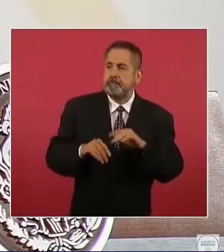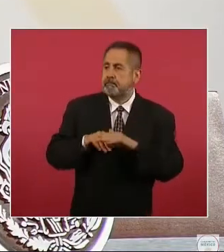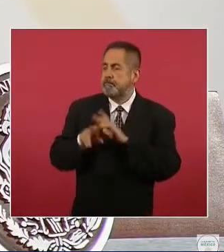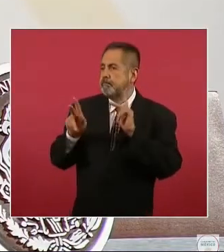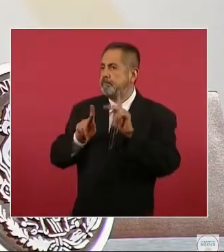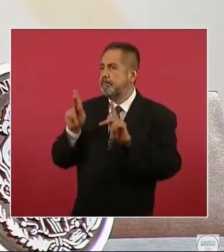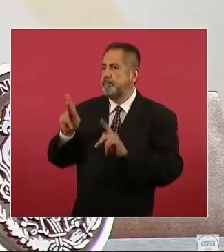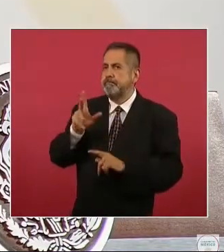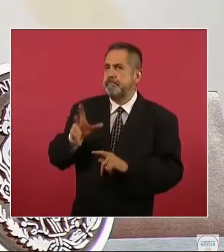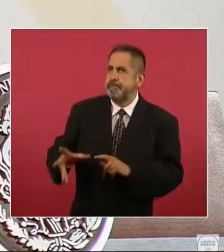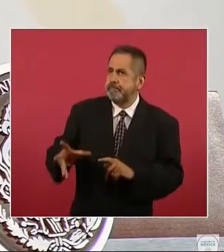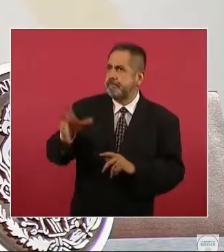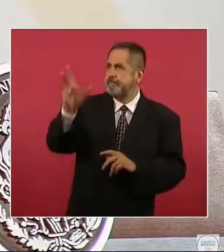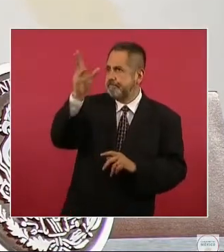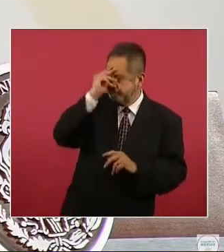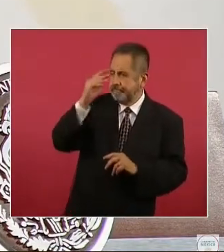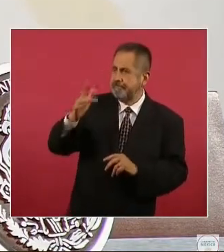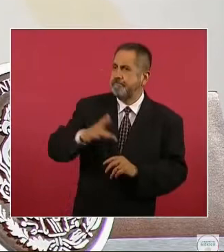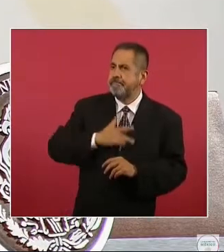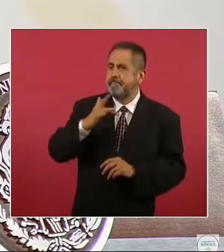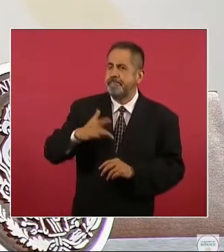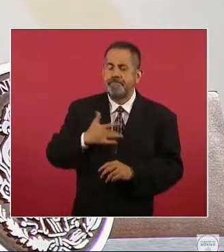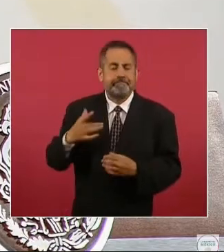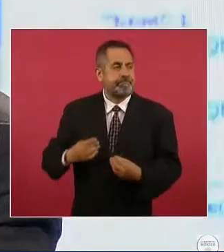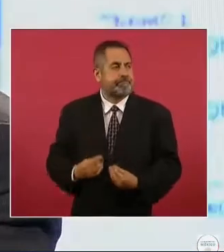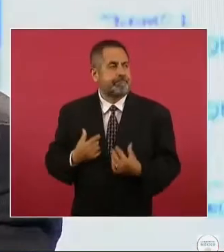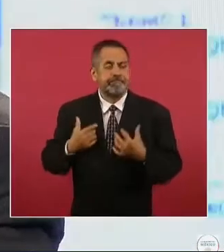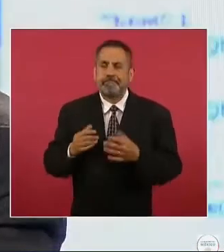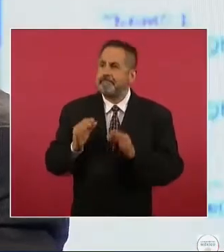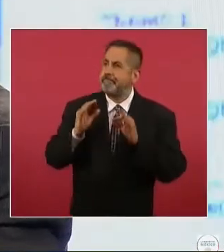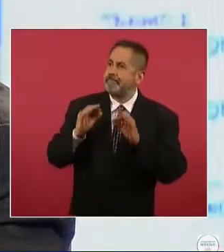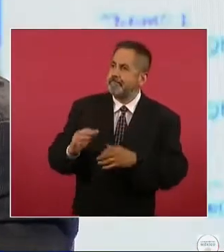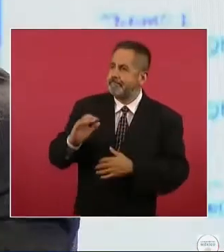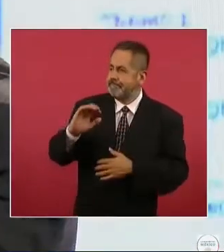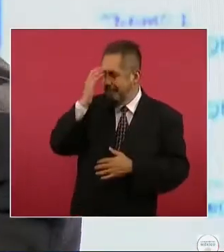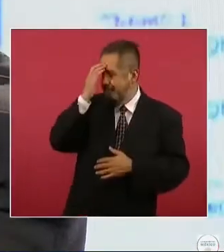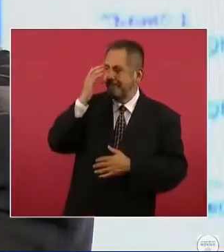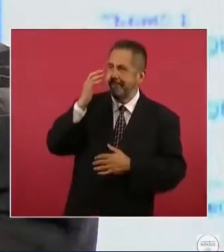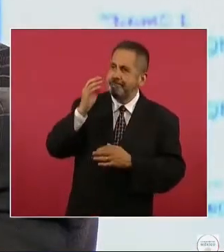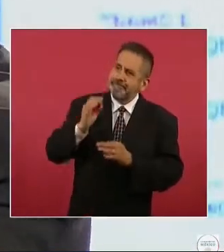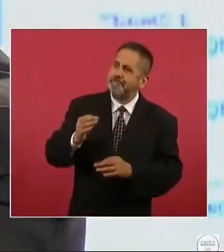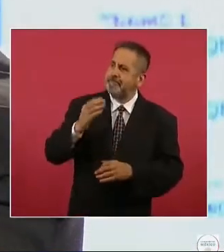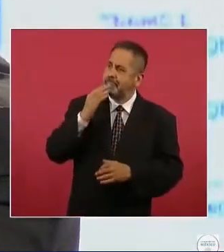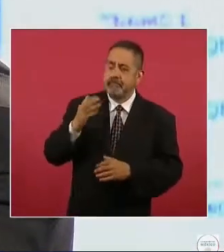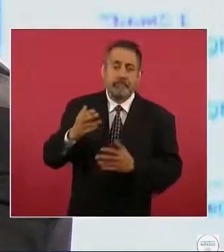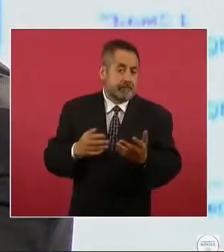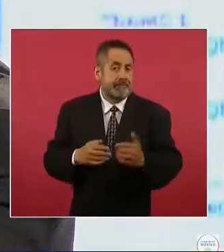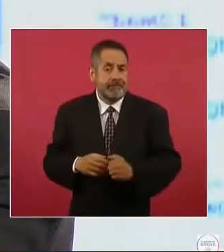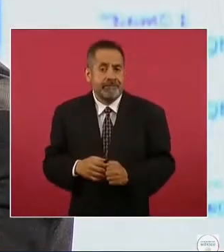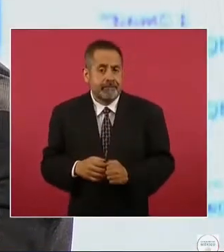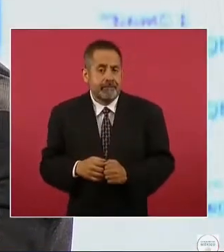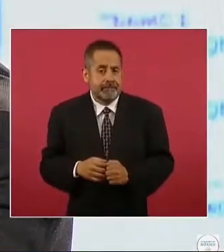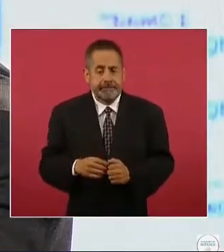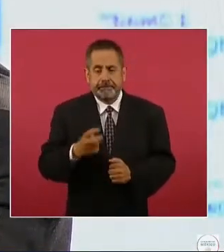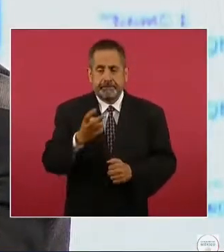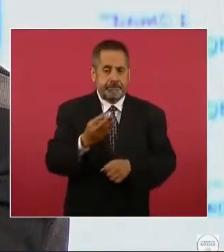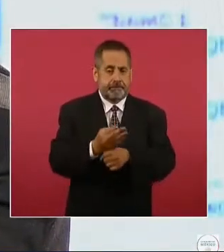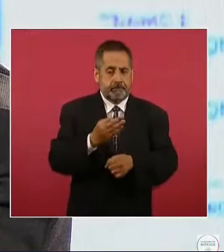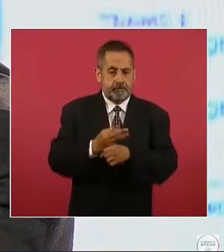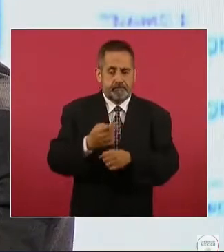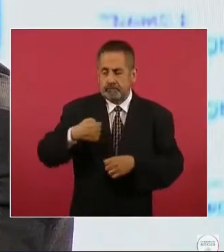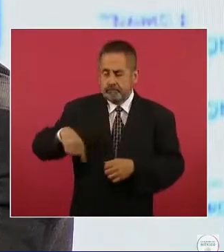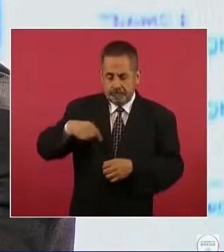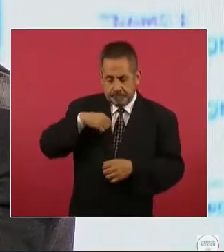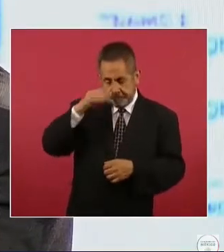aleccionadora sea edificante sea educativa de manera que ahora vamos a destinar